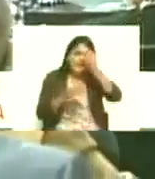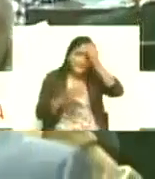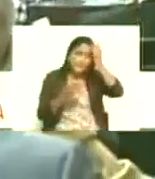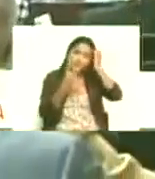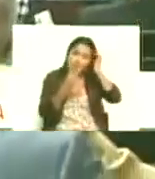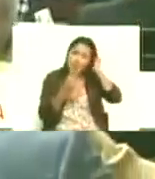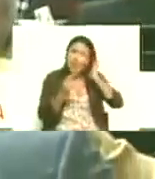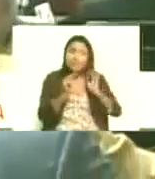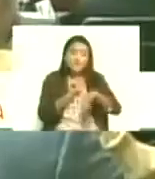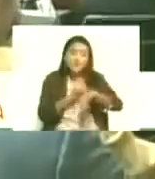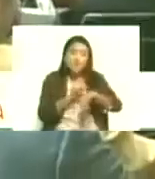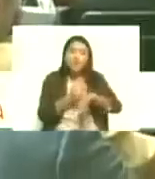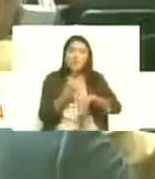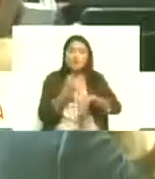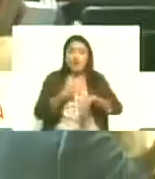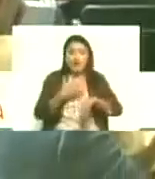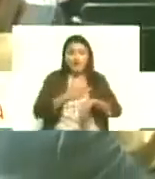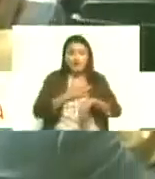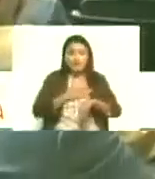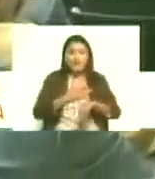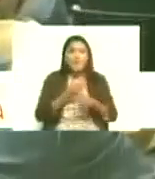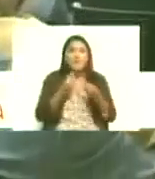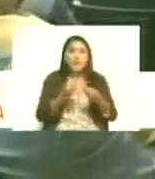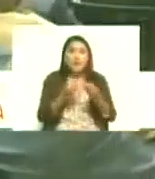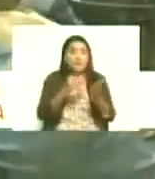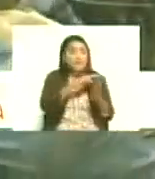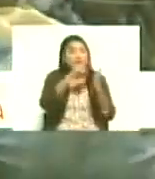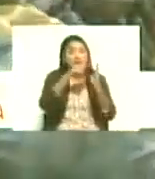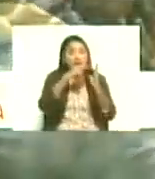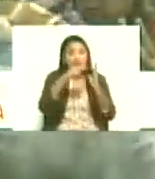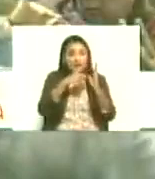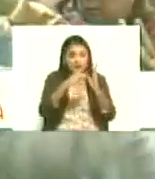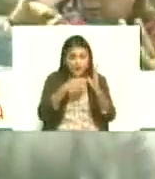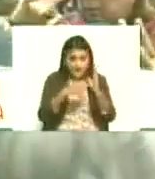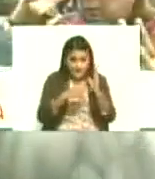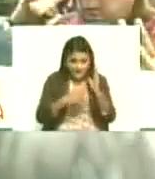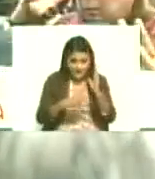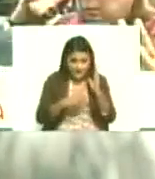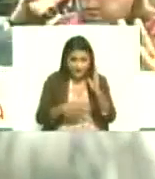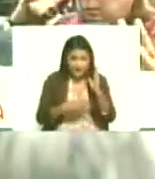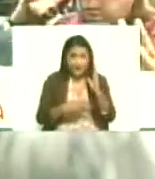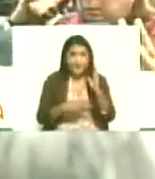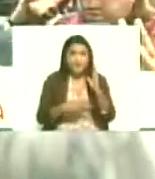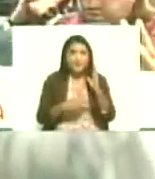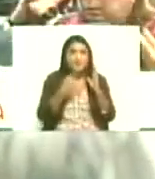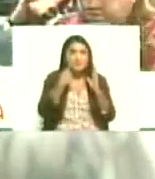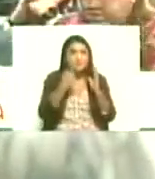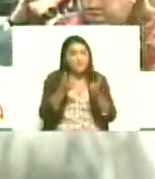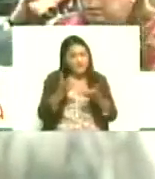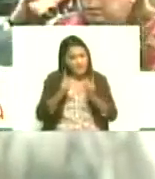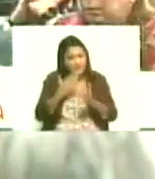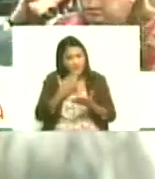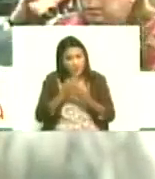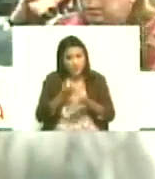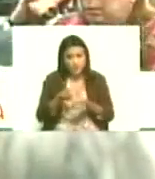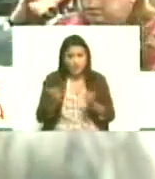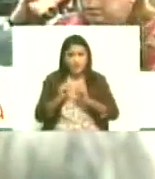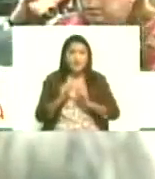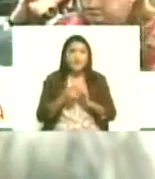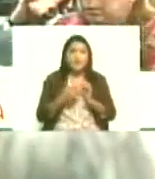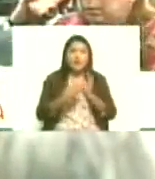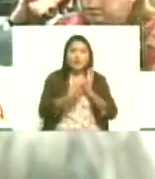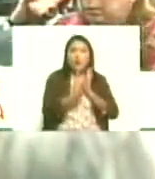minutos para leer, con la venia de ustedes, cuatro